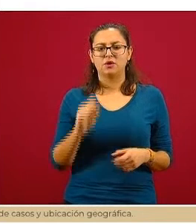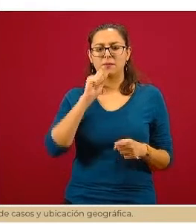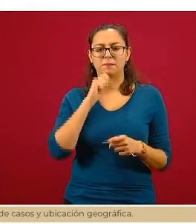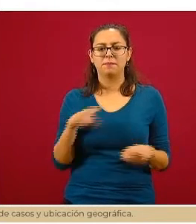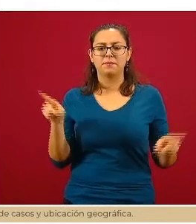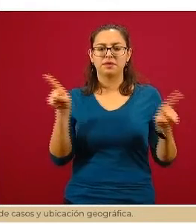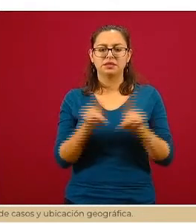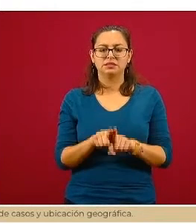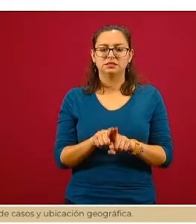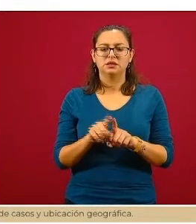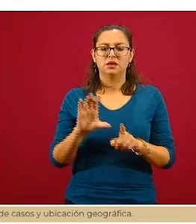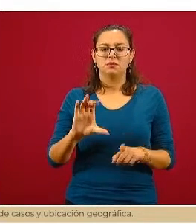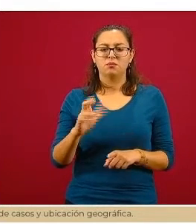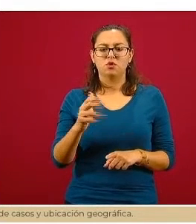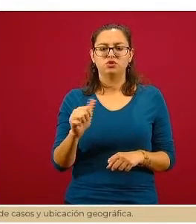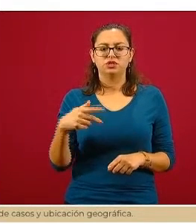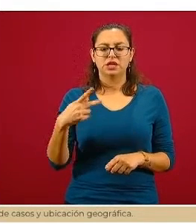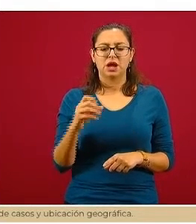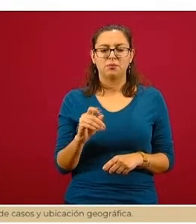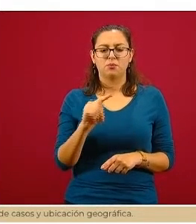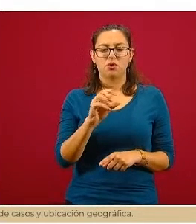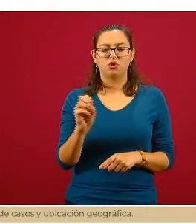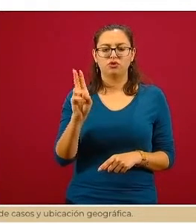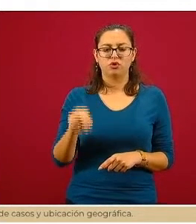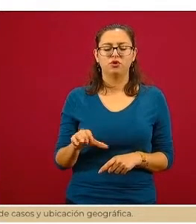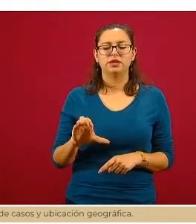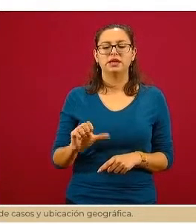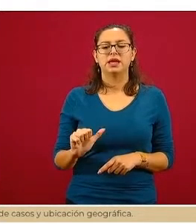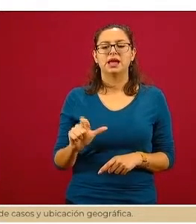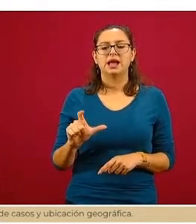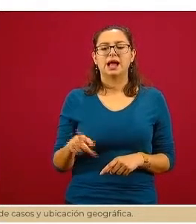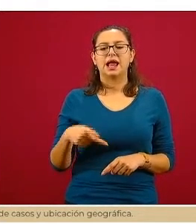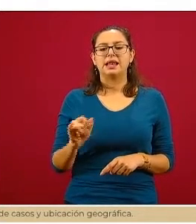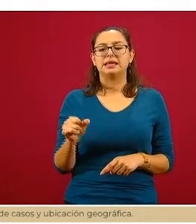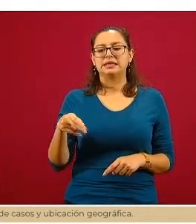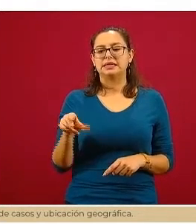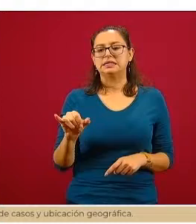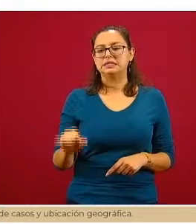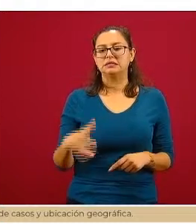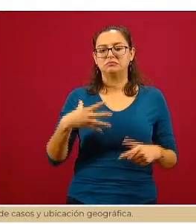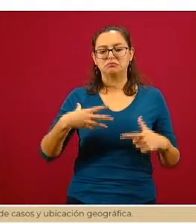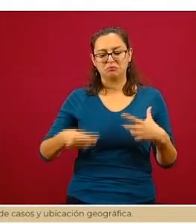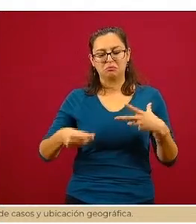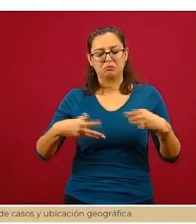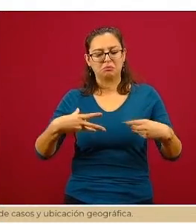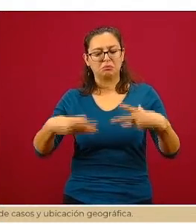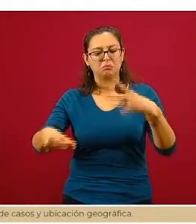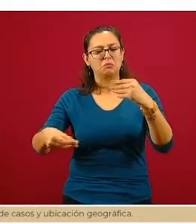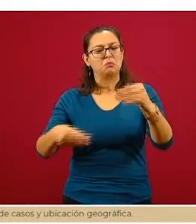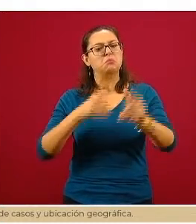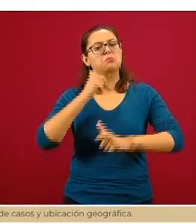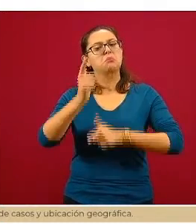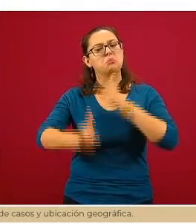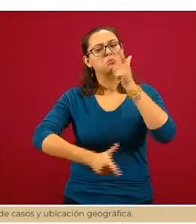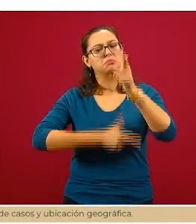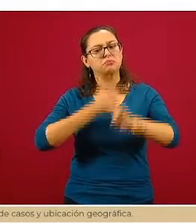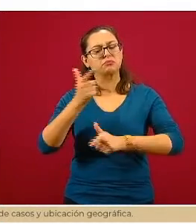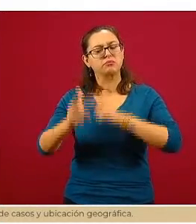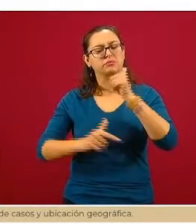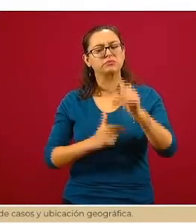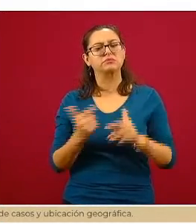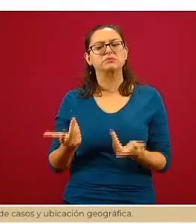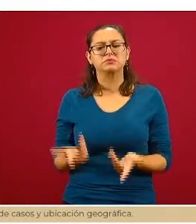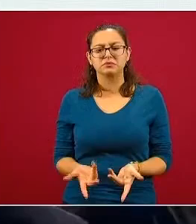y Calquini, inician un poco después la intensidad de su transmisión, no llega a ser tan alta como los primeros